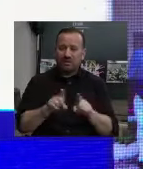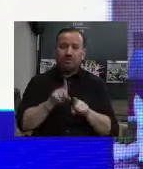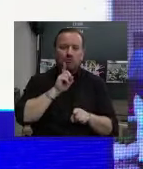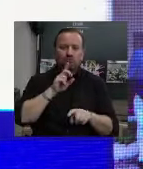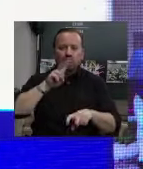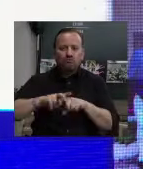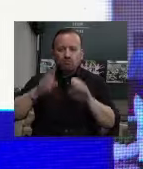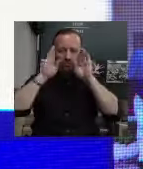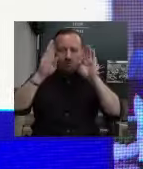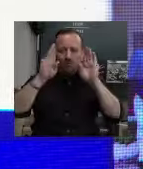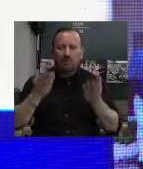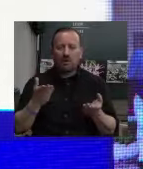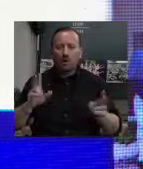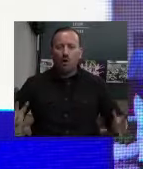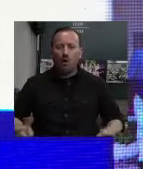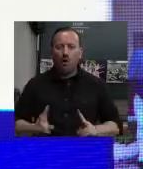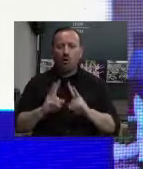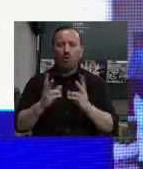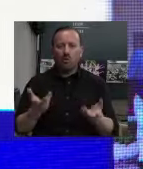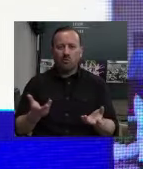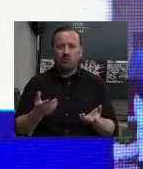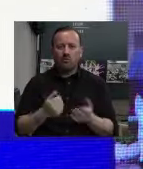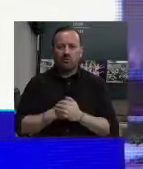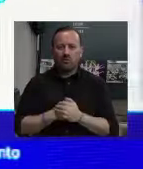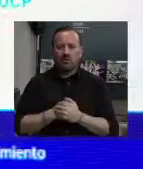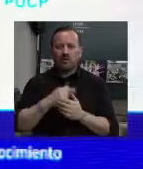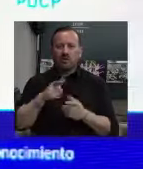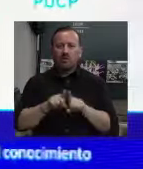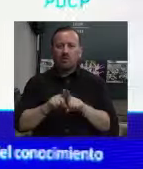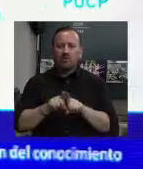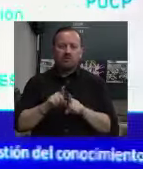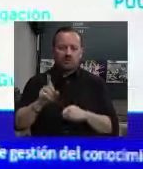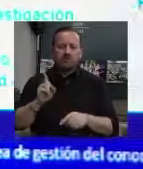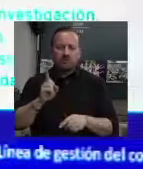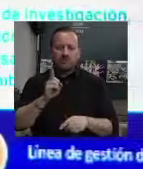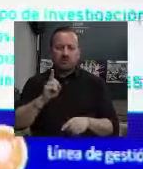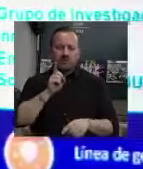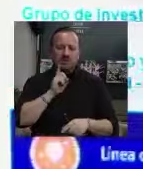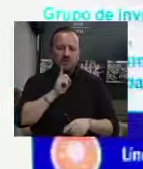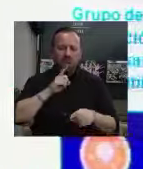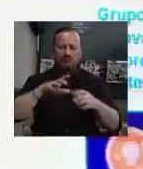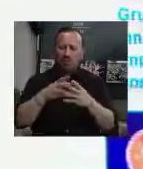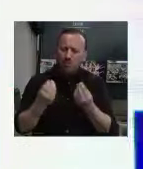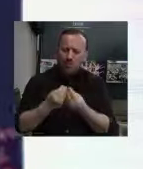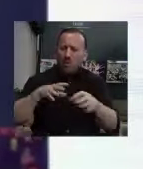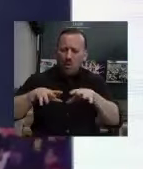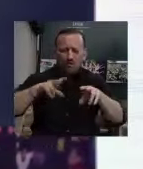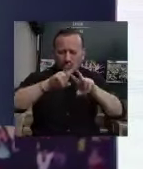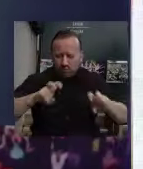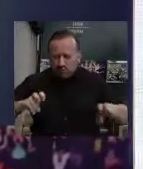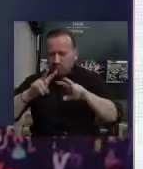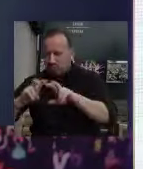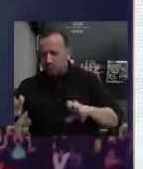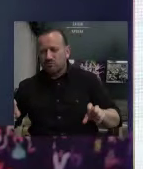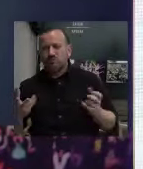ahí de construir con cierto de llevar una cantidad de cosas de investigar